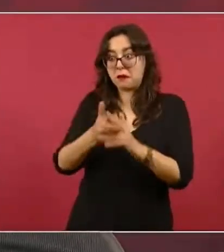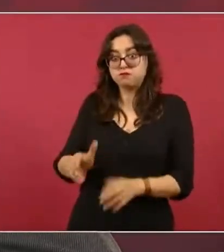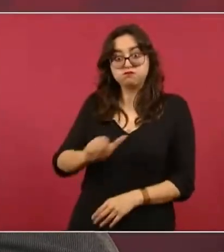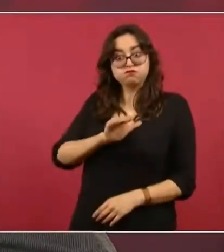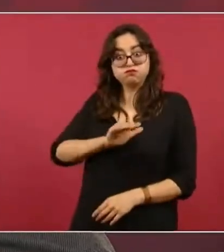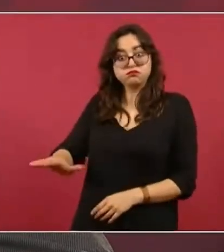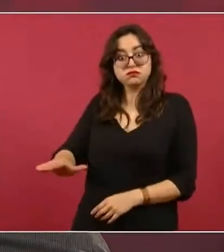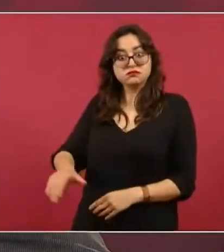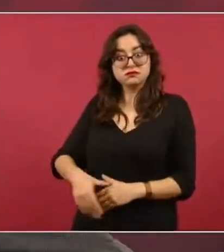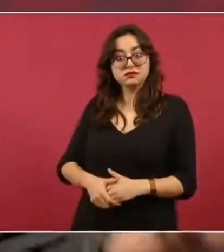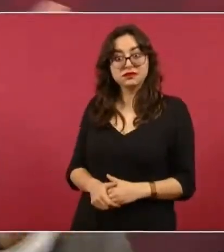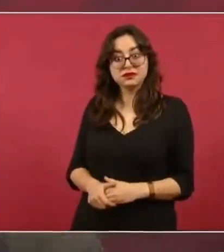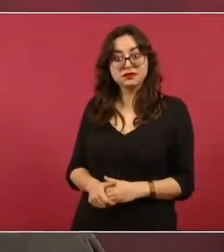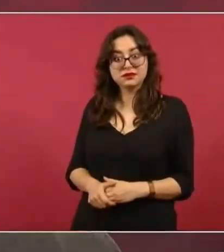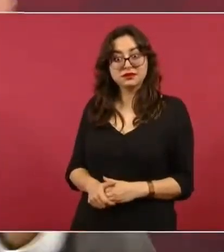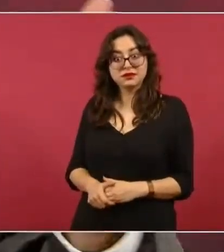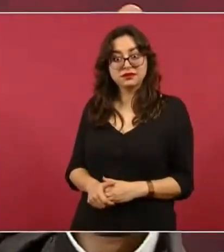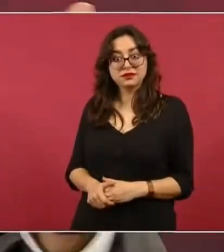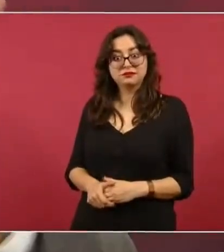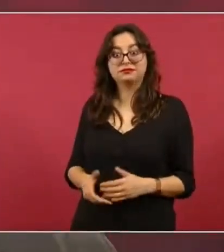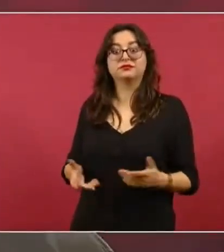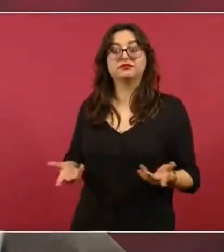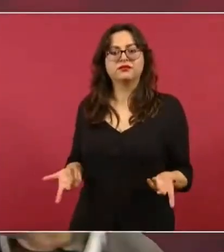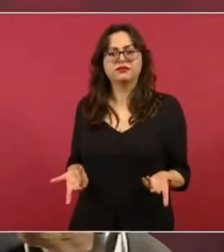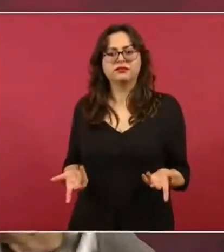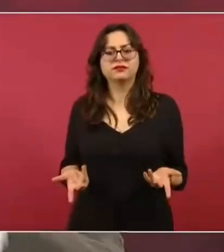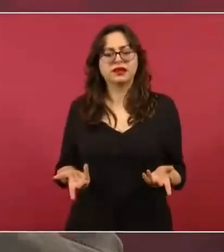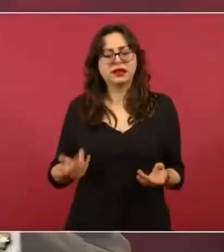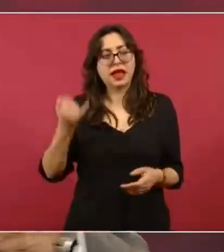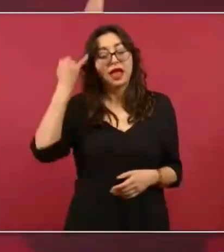Y los llaman a una reunión familiar